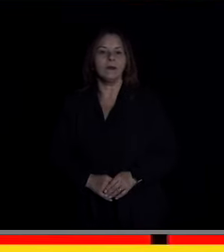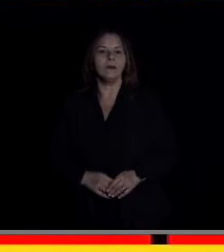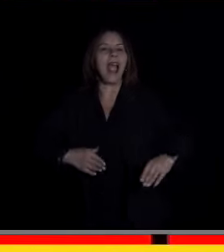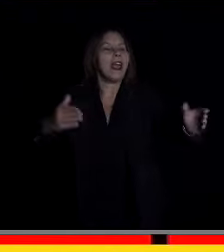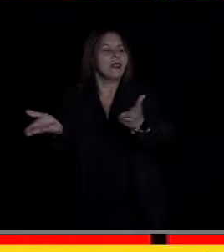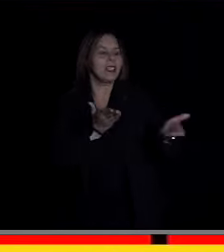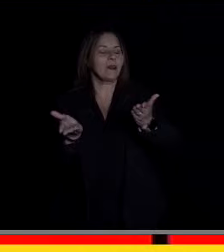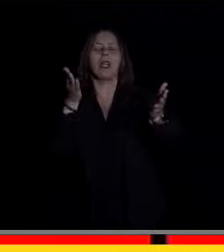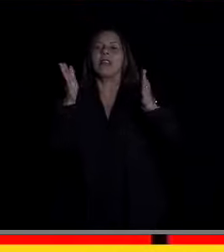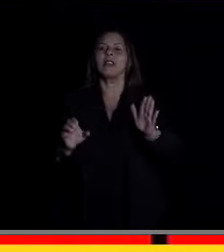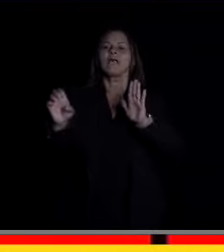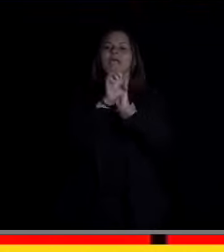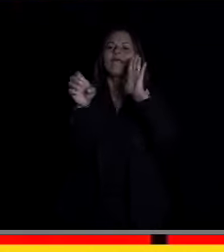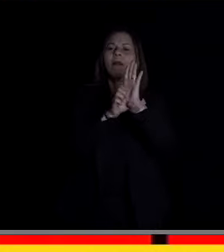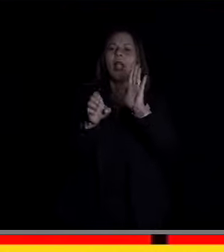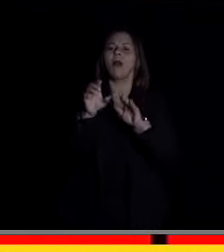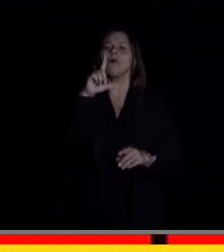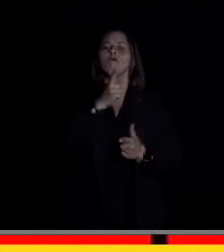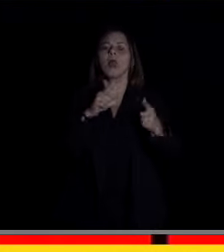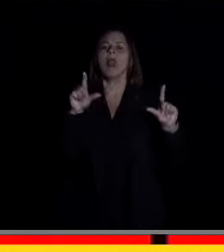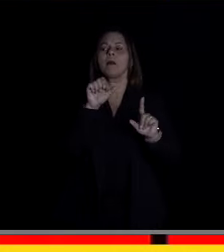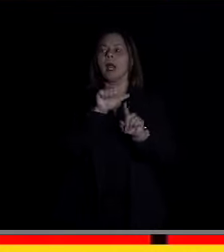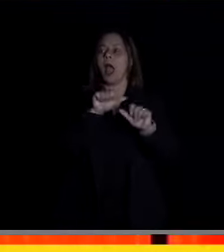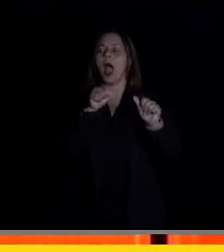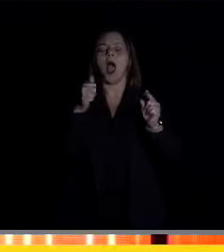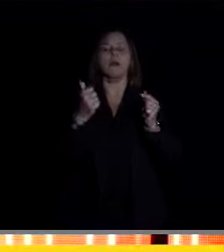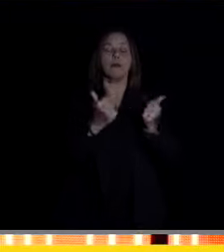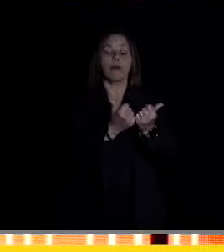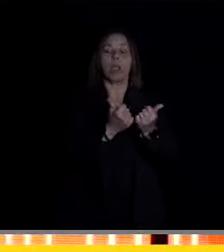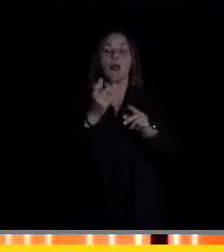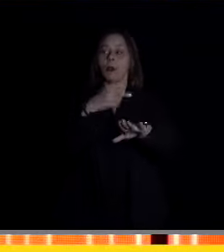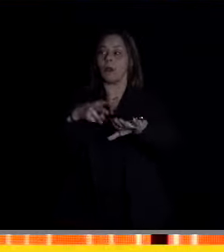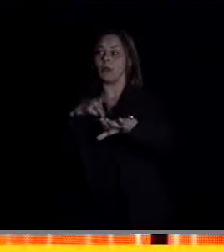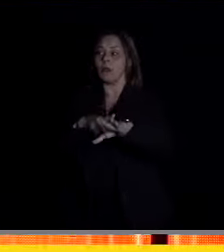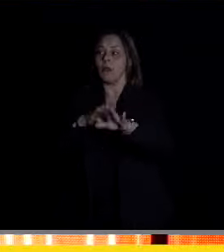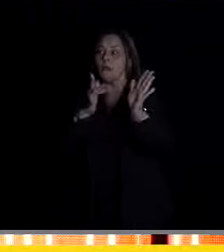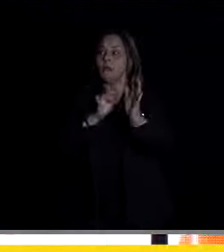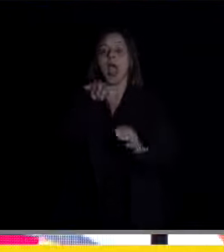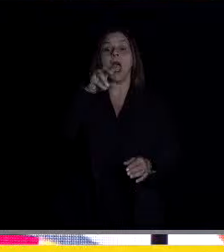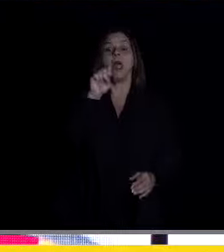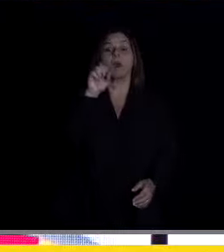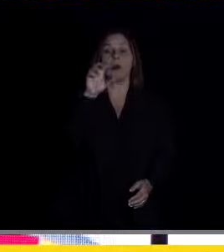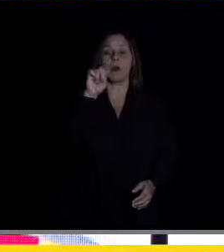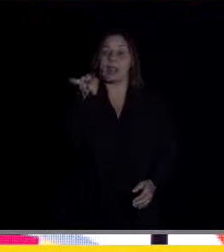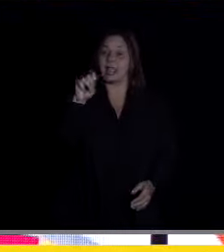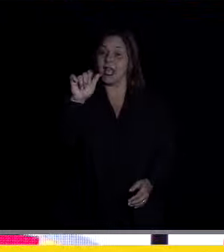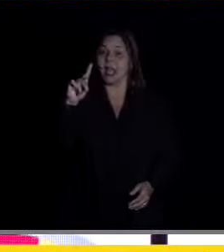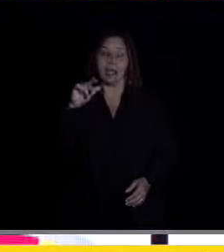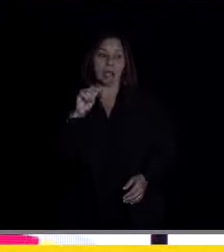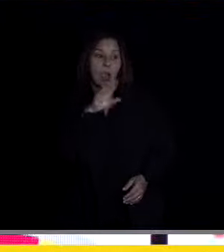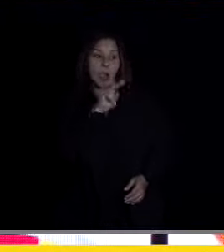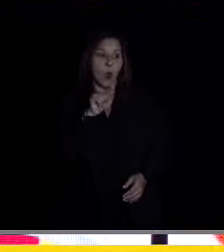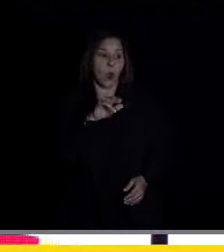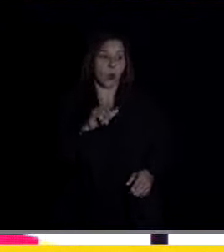Funcionarios del Estado Libre Asociado de Puerto Rico, por aquí veo a mis legisladores, Jesús Santa Rodríguez, Connie Varela, nuestro presidente del